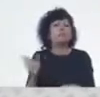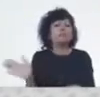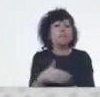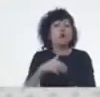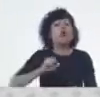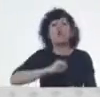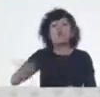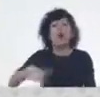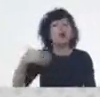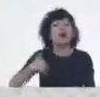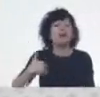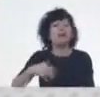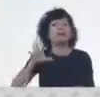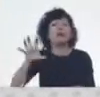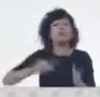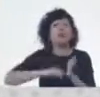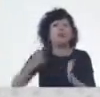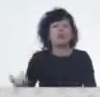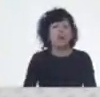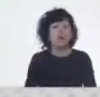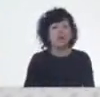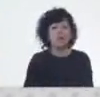Buenos Aires